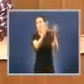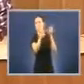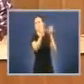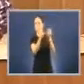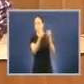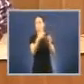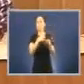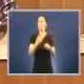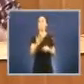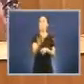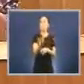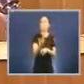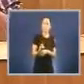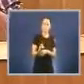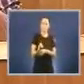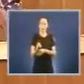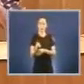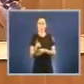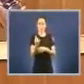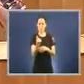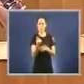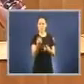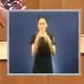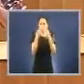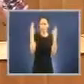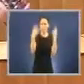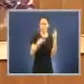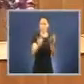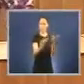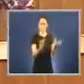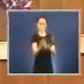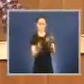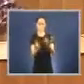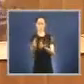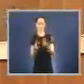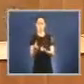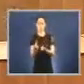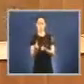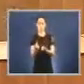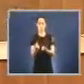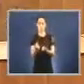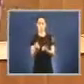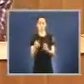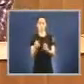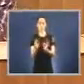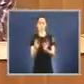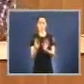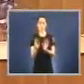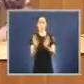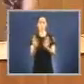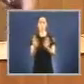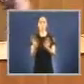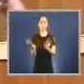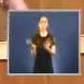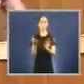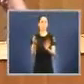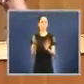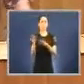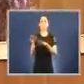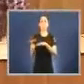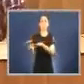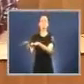Pódese roubar e saquear as arcas públicas sempre que as manifestacións non sexan históricas